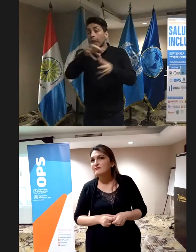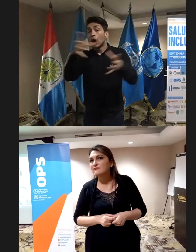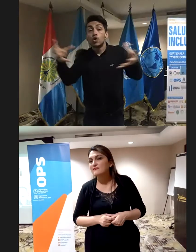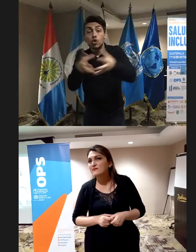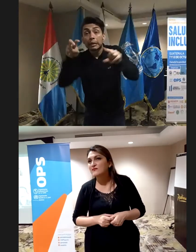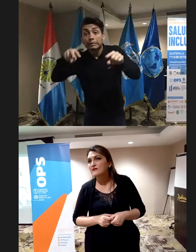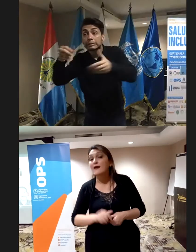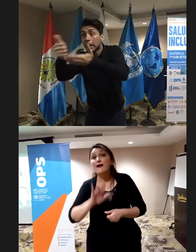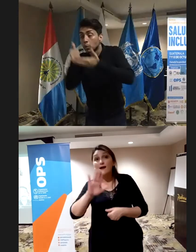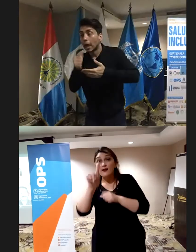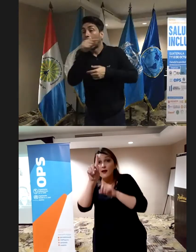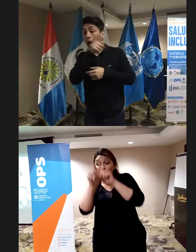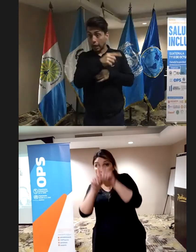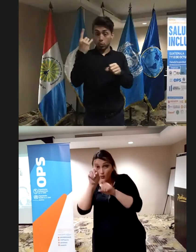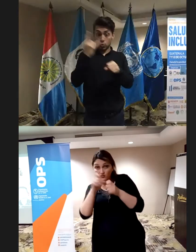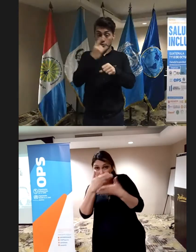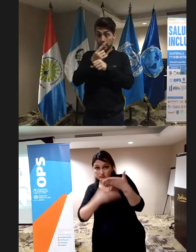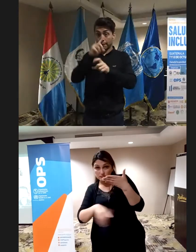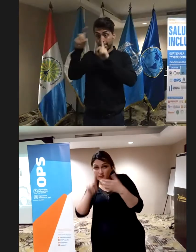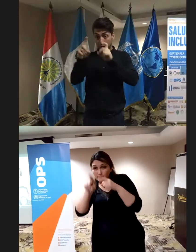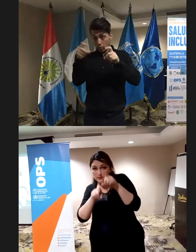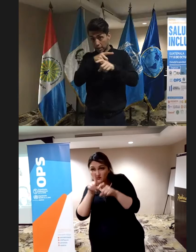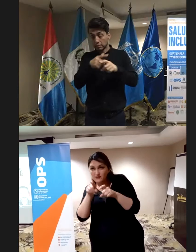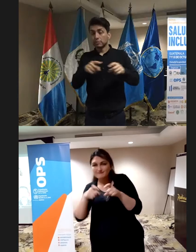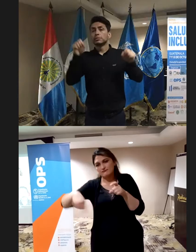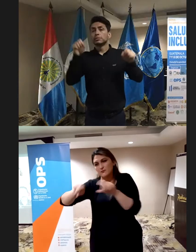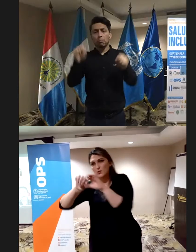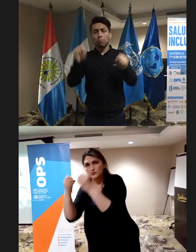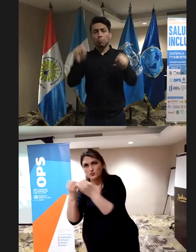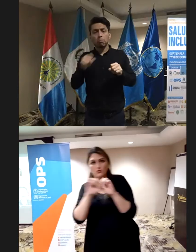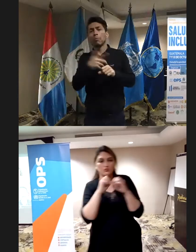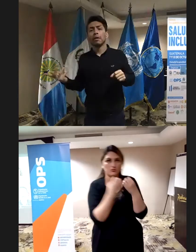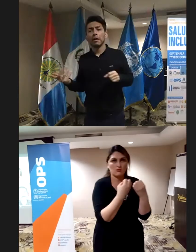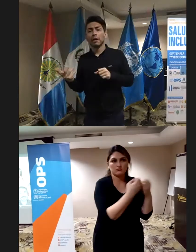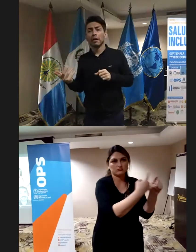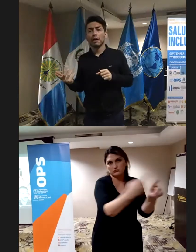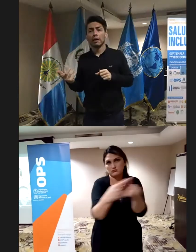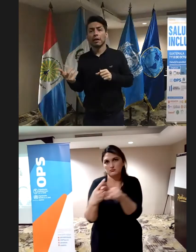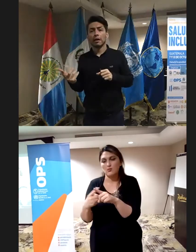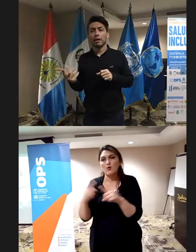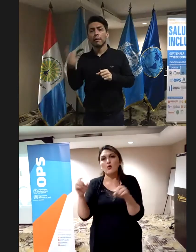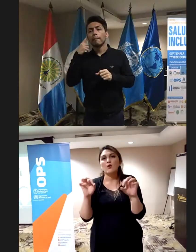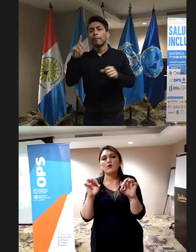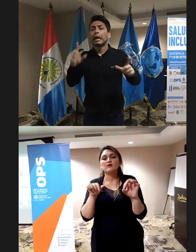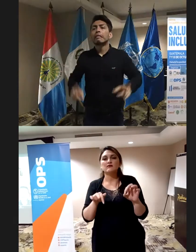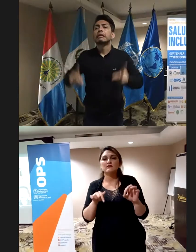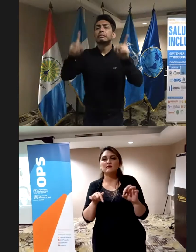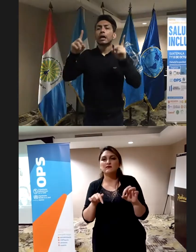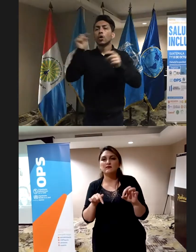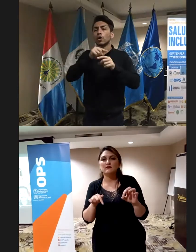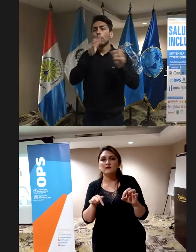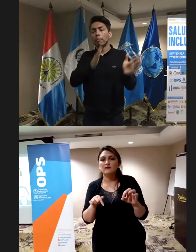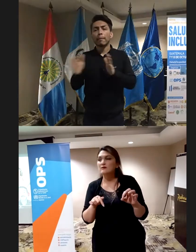uso de estas preguntas por parte de los actores humanitarios o de desarrollo para la preparación a